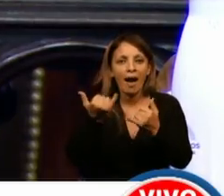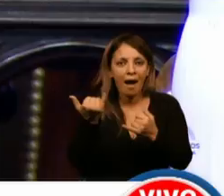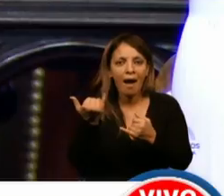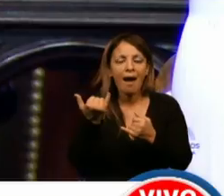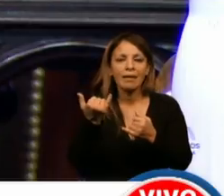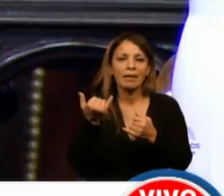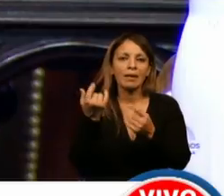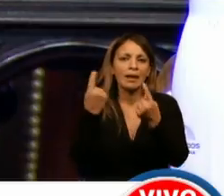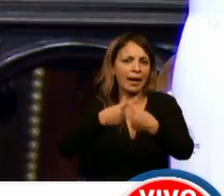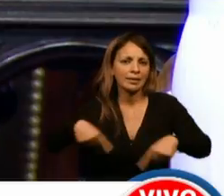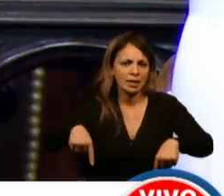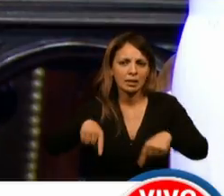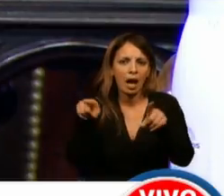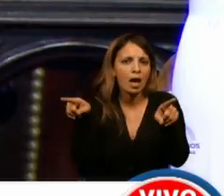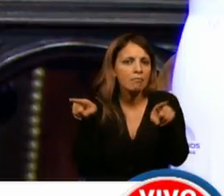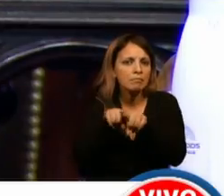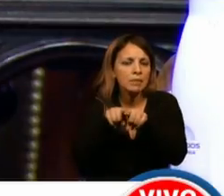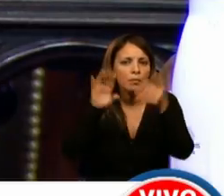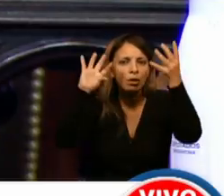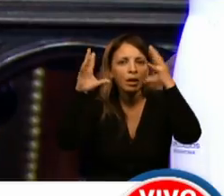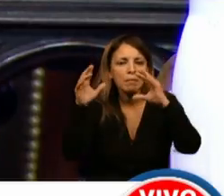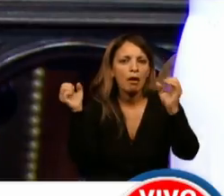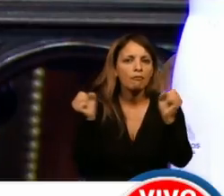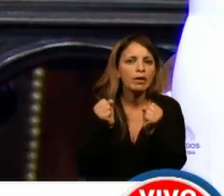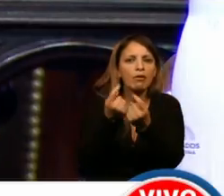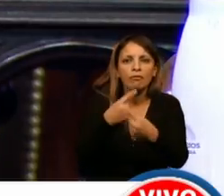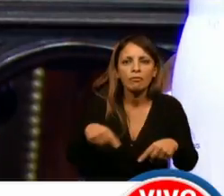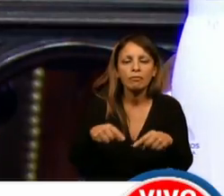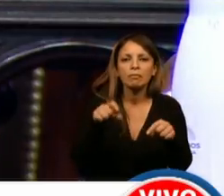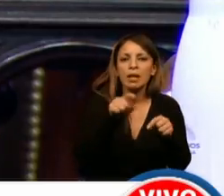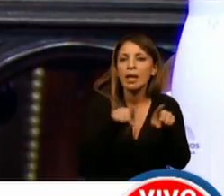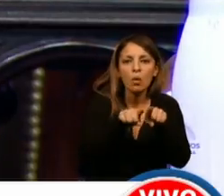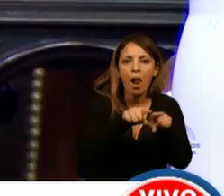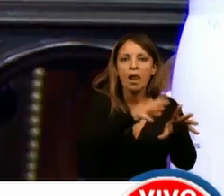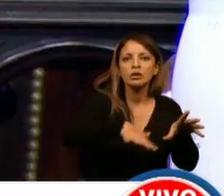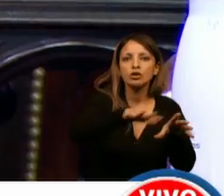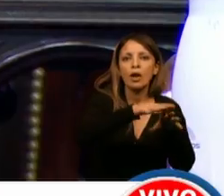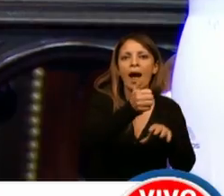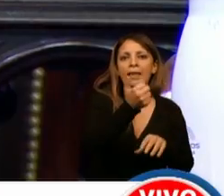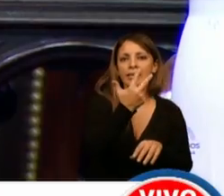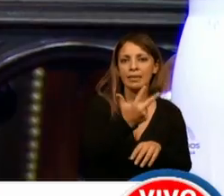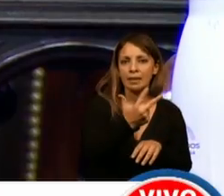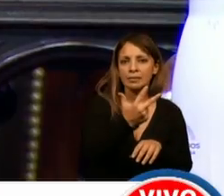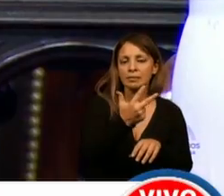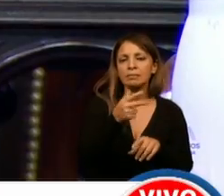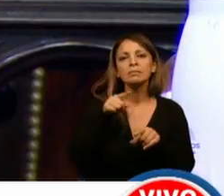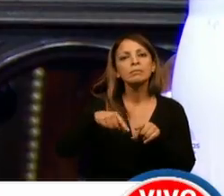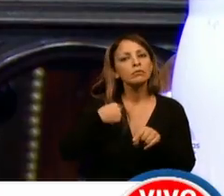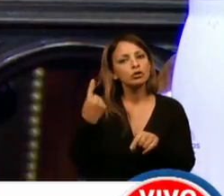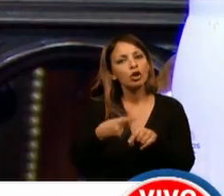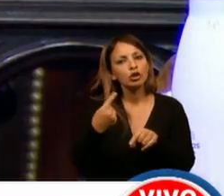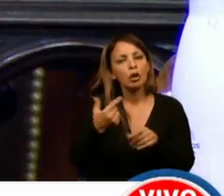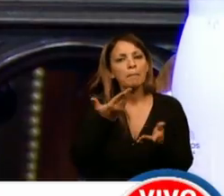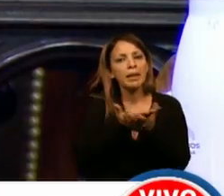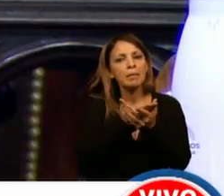climatológicas y ambientales de la zona a 3 solicitamos que se incorpore